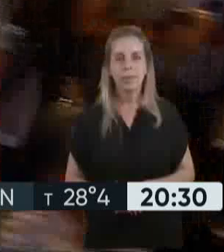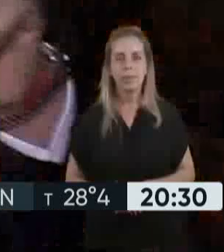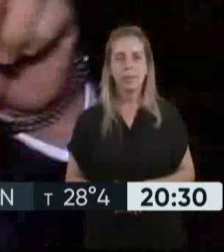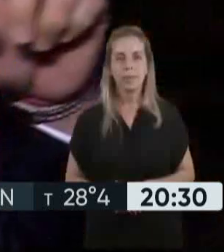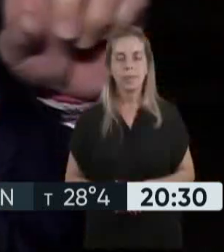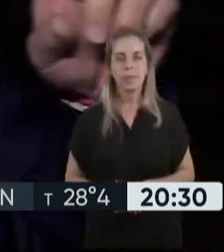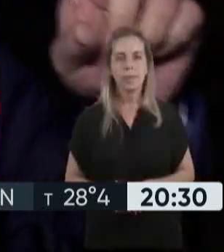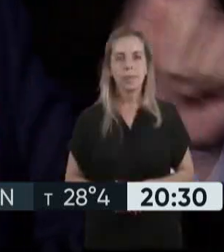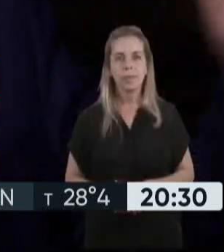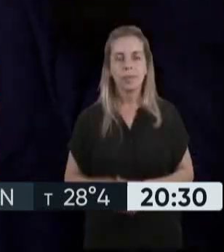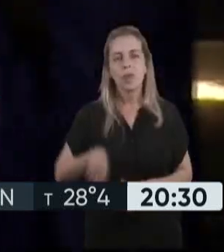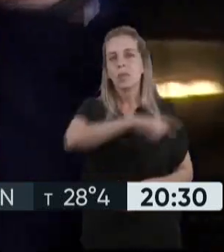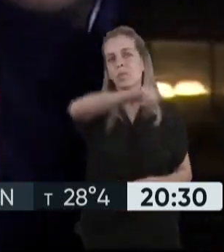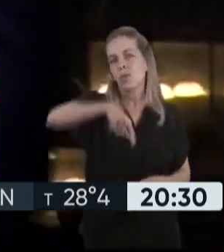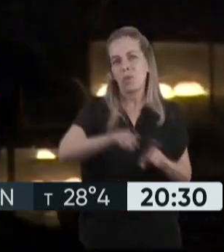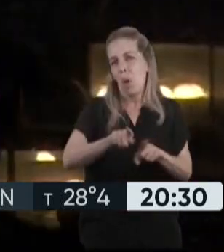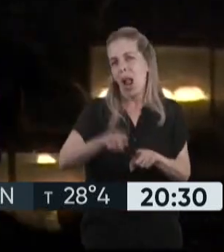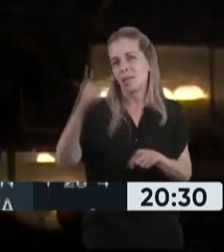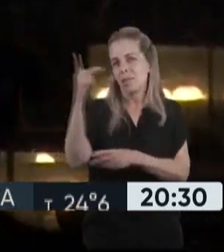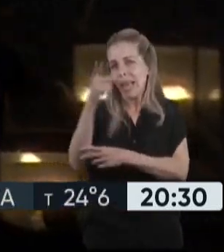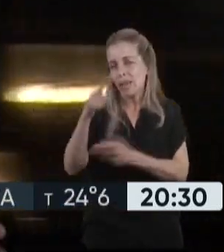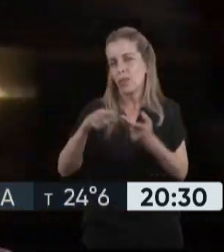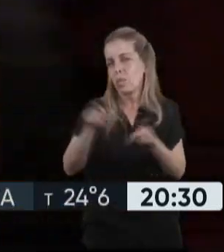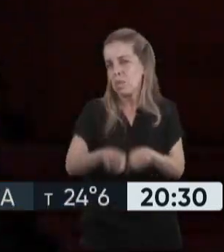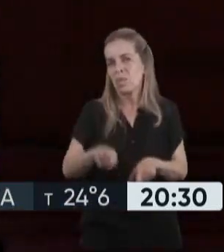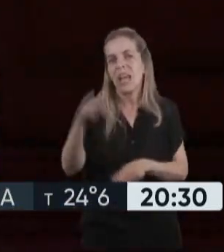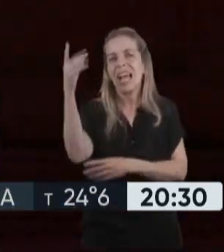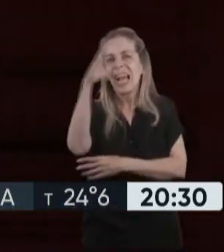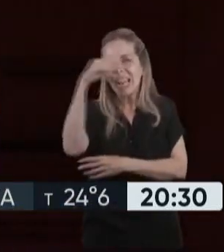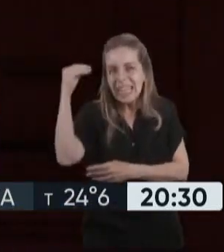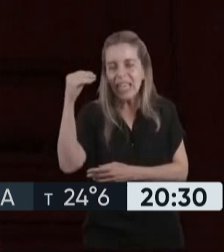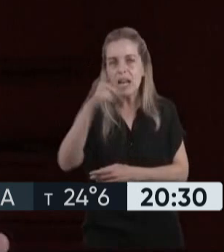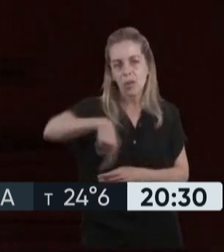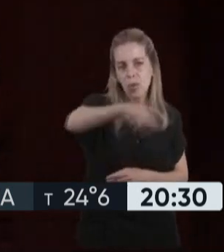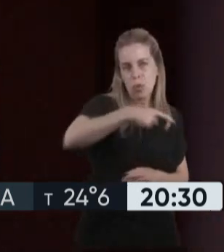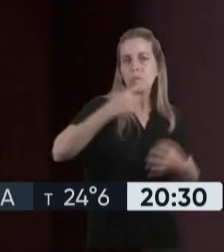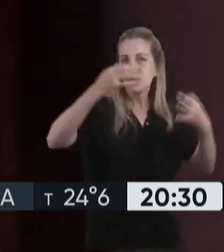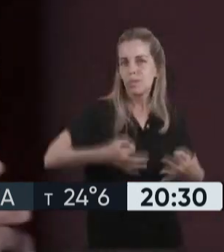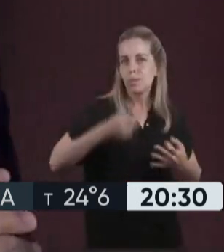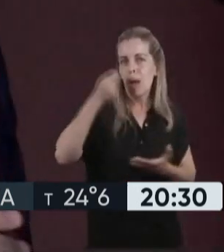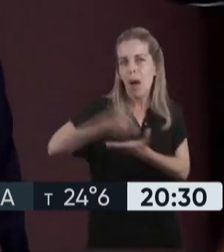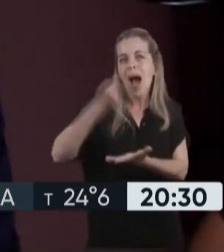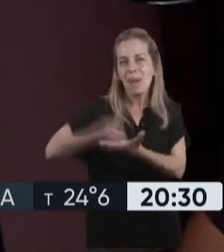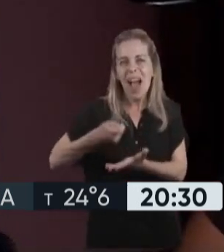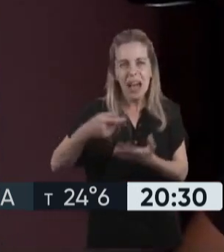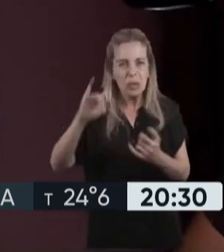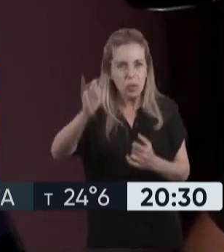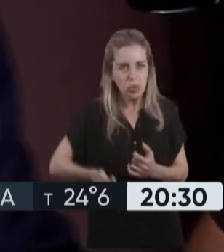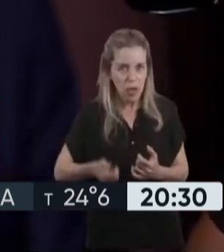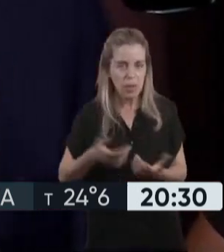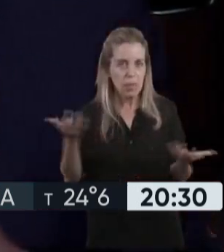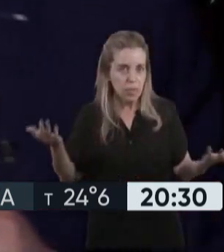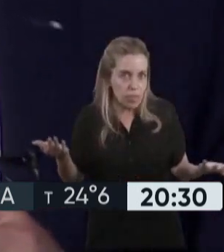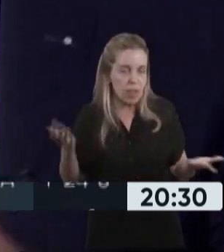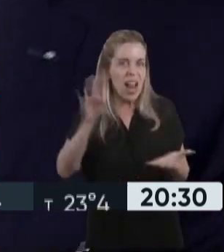Nosotros, como hizo Néstor, como hizo Cristina, vamos a cumplir con las obligaciones